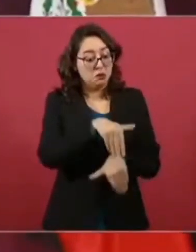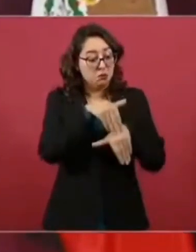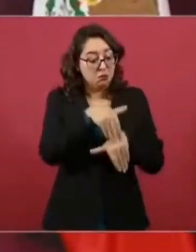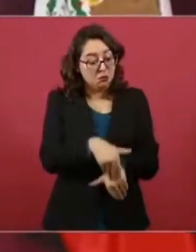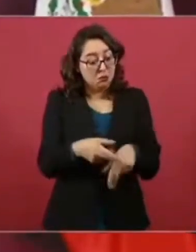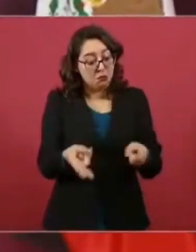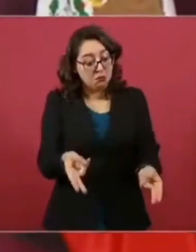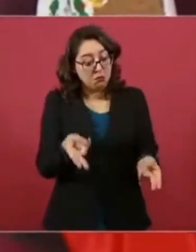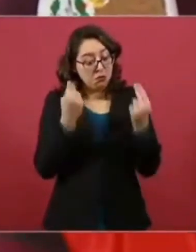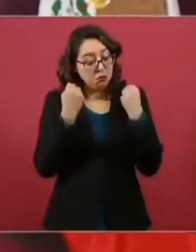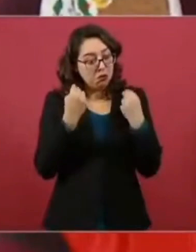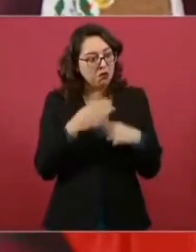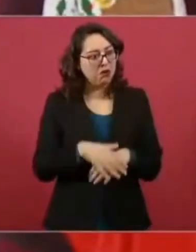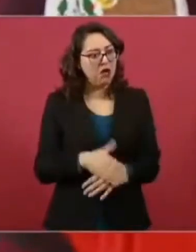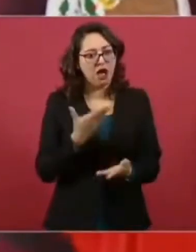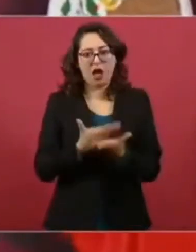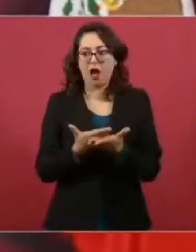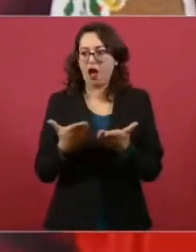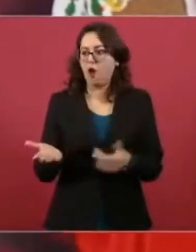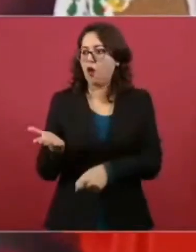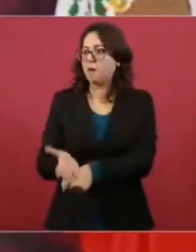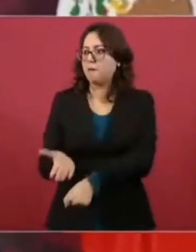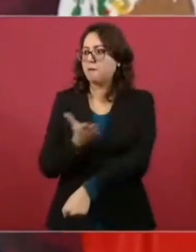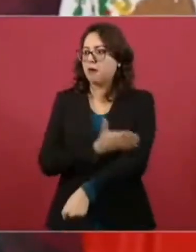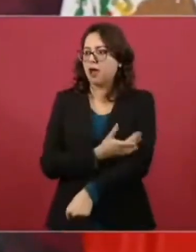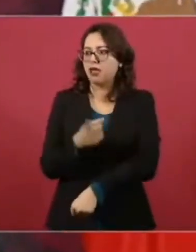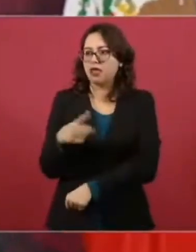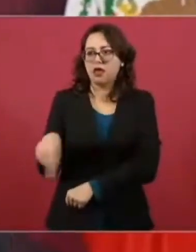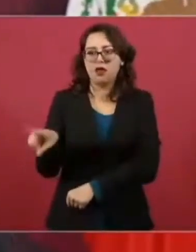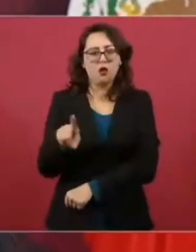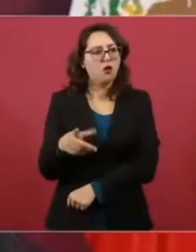Y esa nunca se la perdonaron.